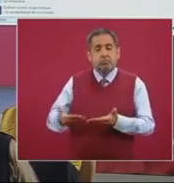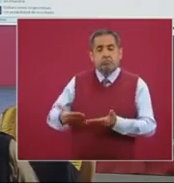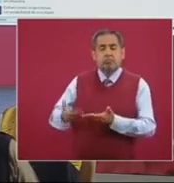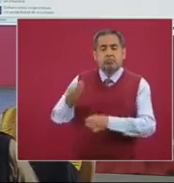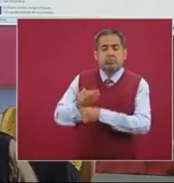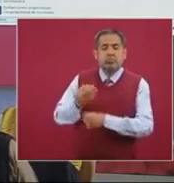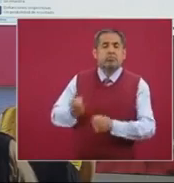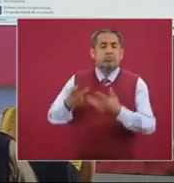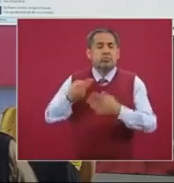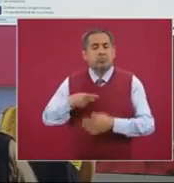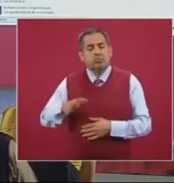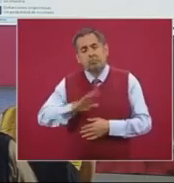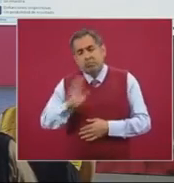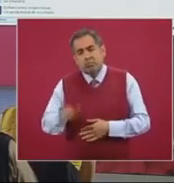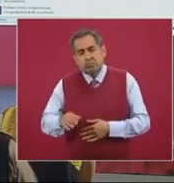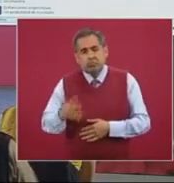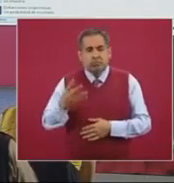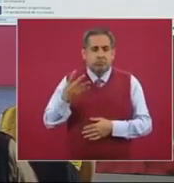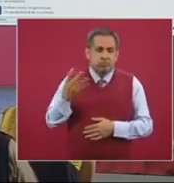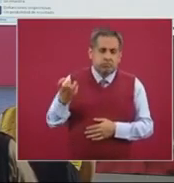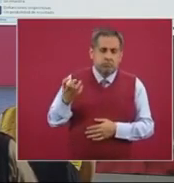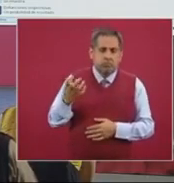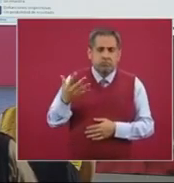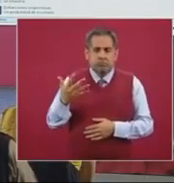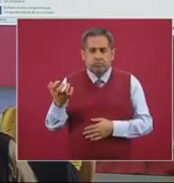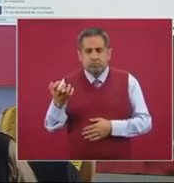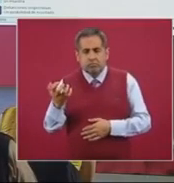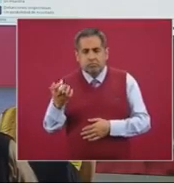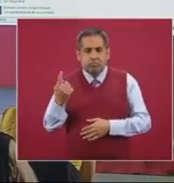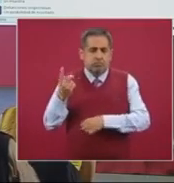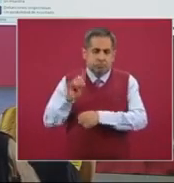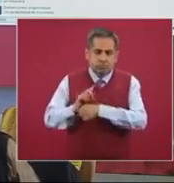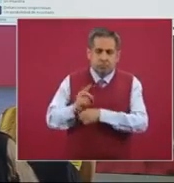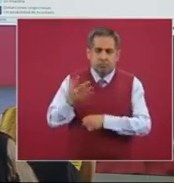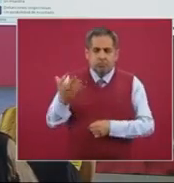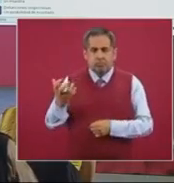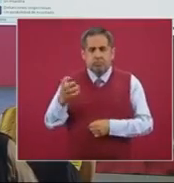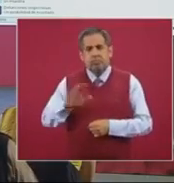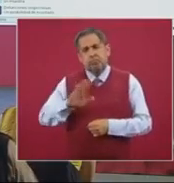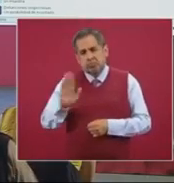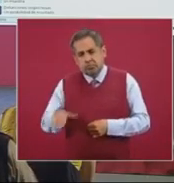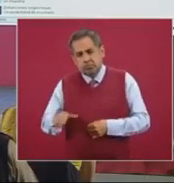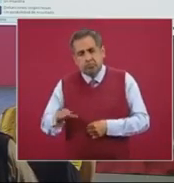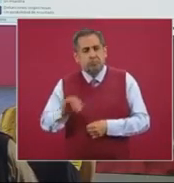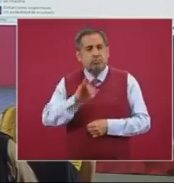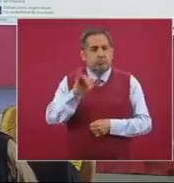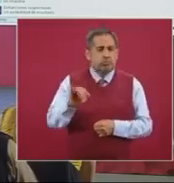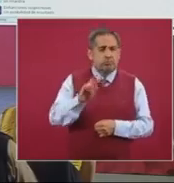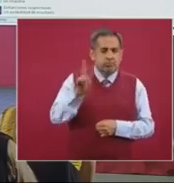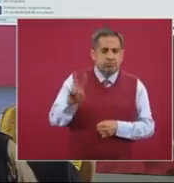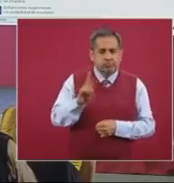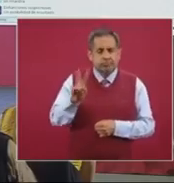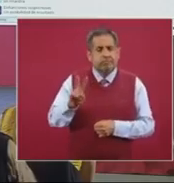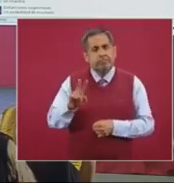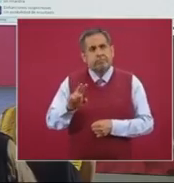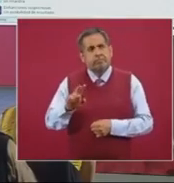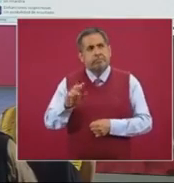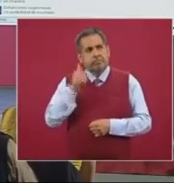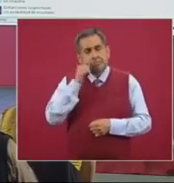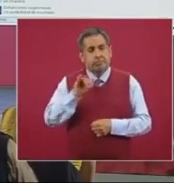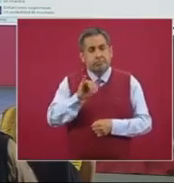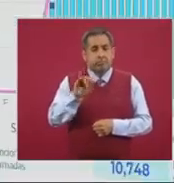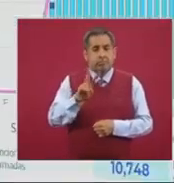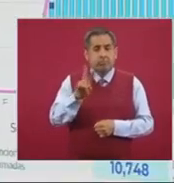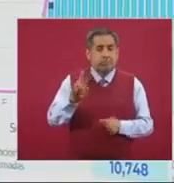un promedio de 400, 500 en algunos días, particularmente los jueves y viernes se registran hasta más